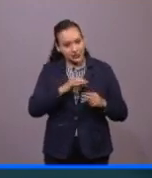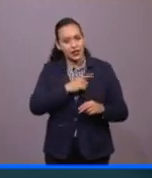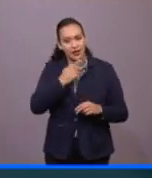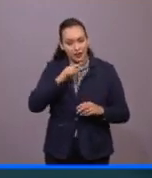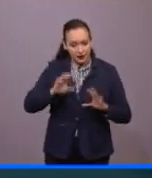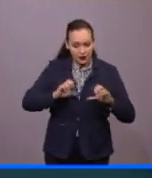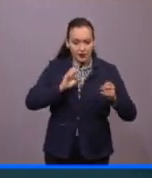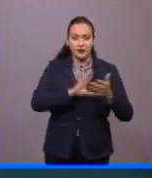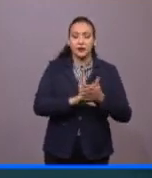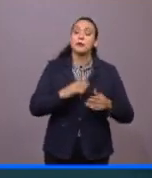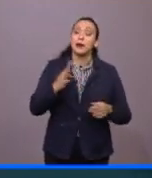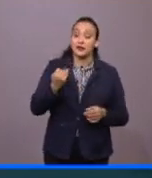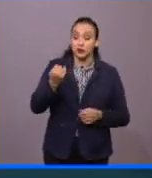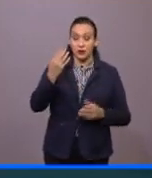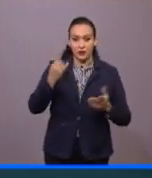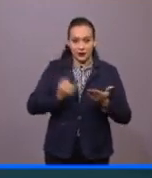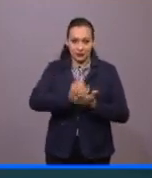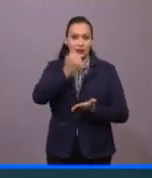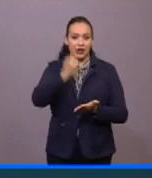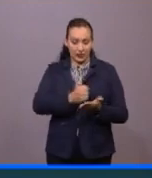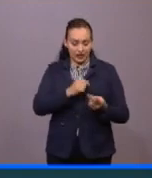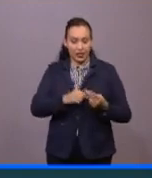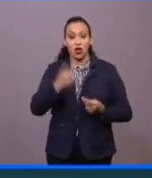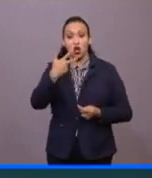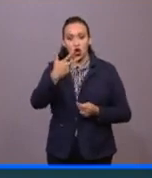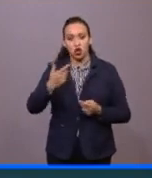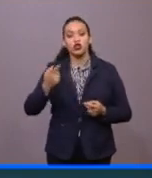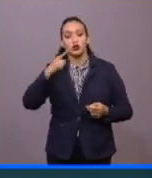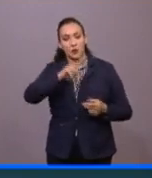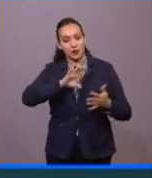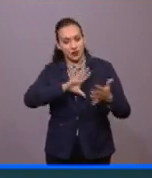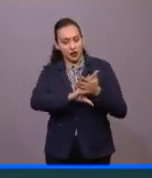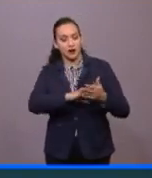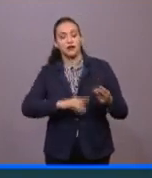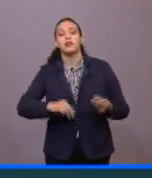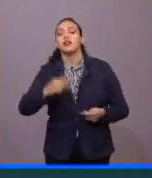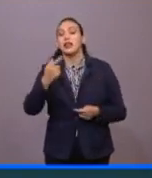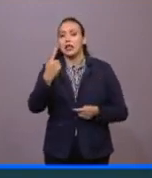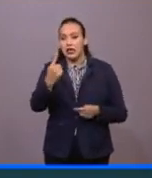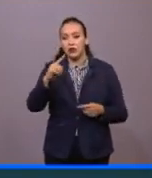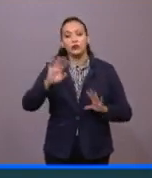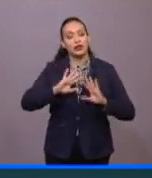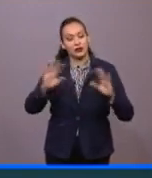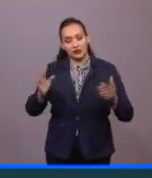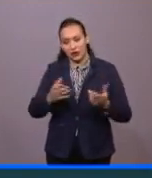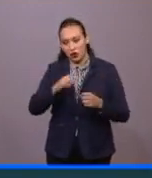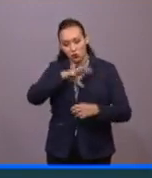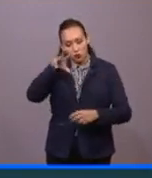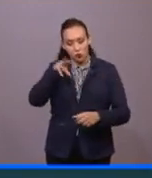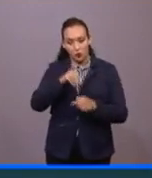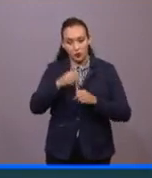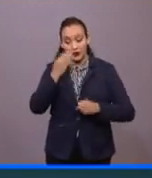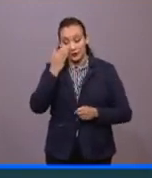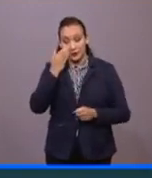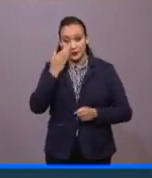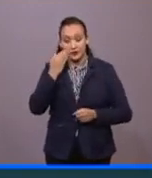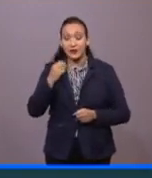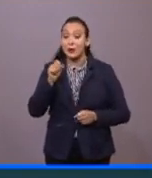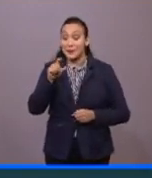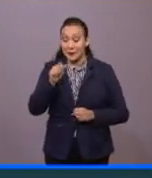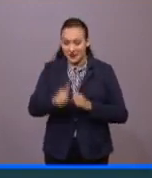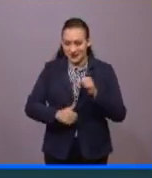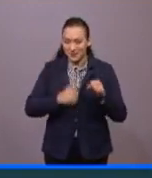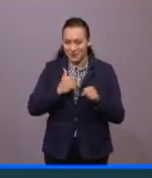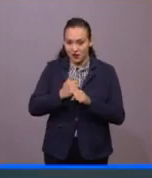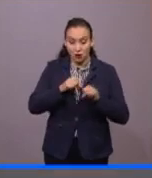judicializadas, obteniéndose 9 sentencias, 8 condenatorias y 1 absolutoria. En ese mismo año, las fiscalías